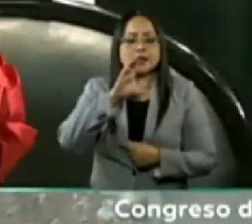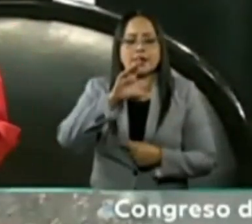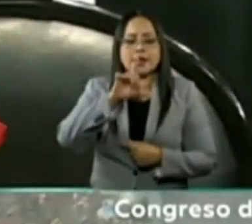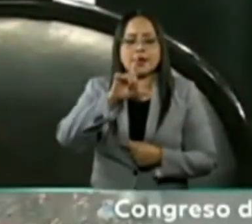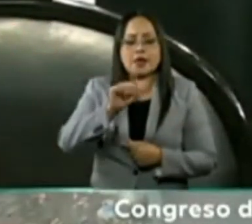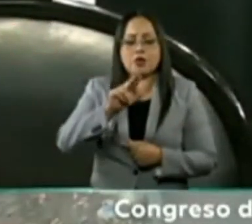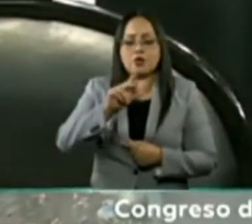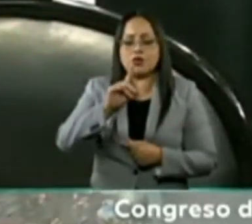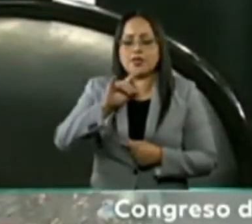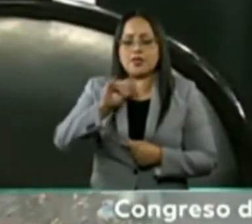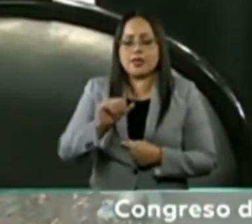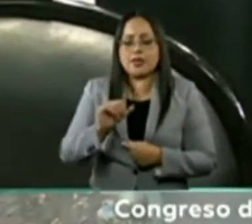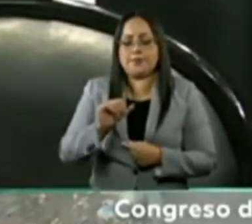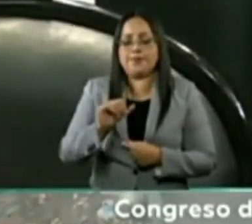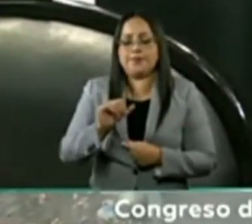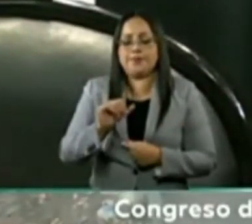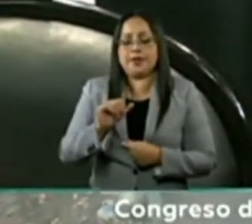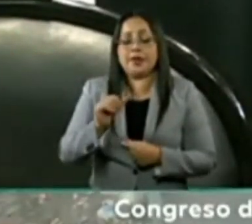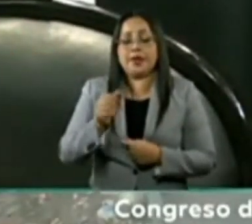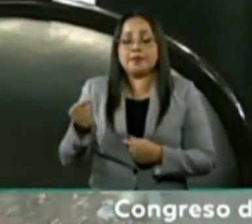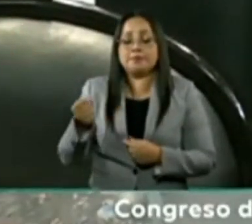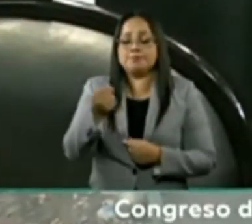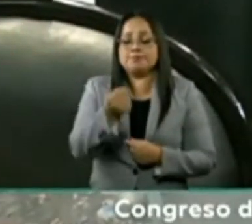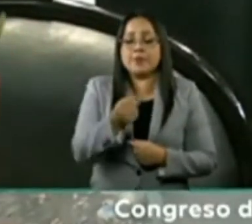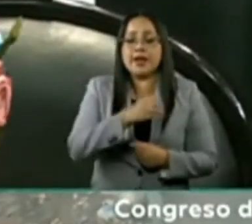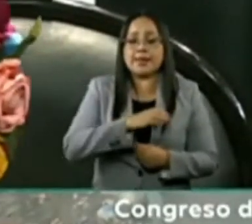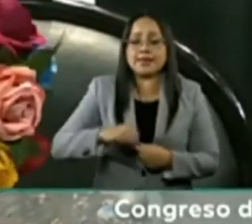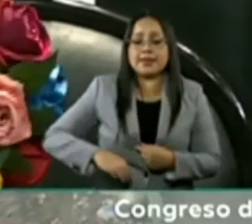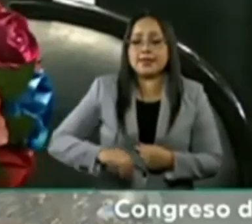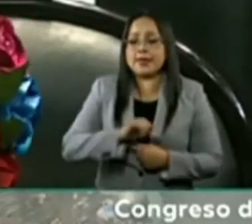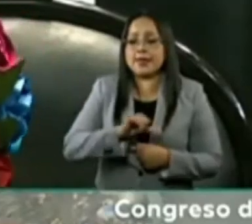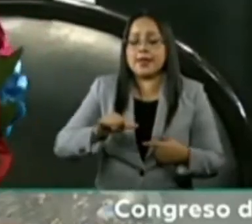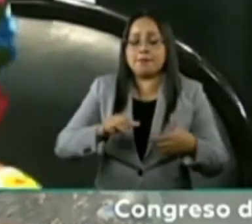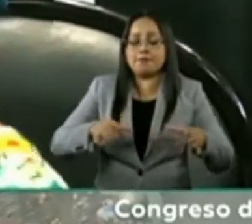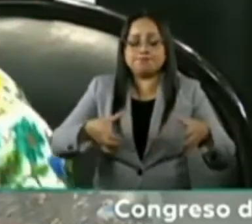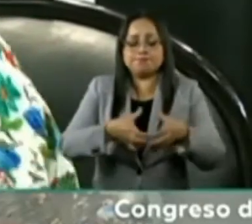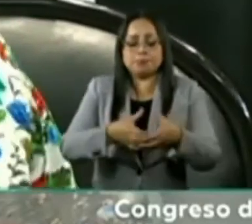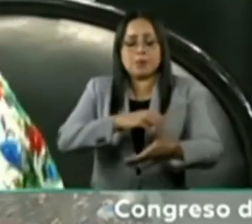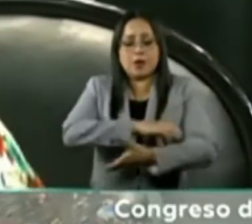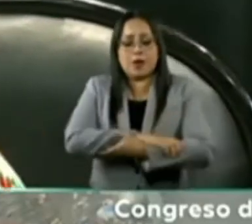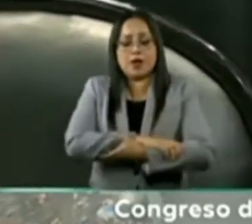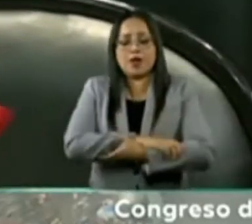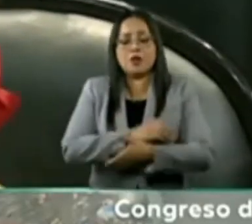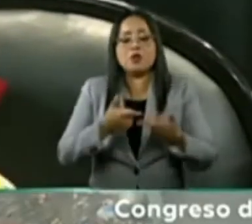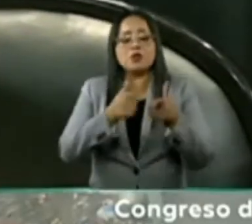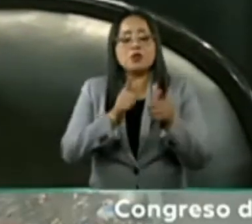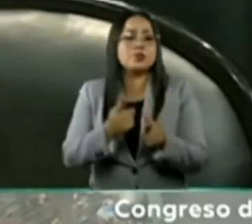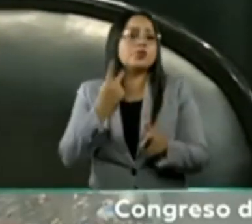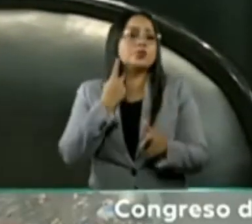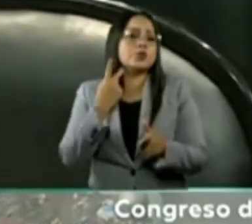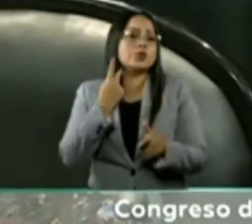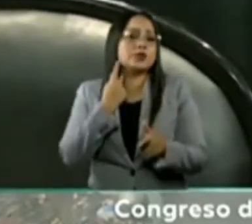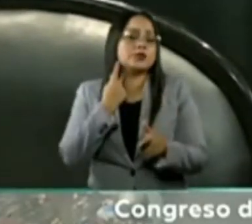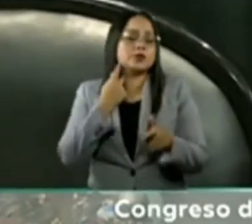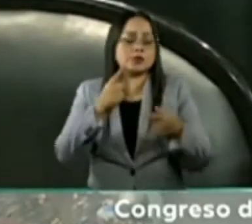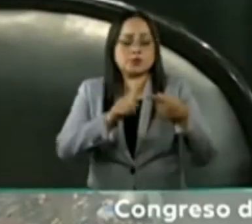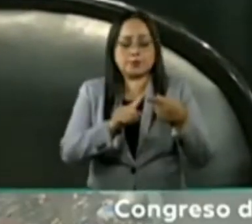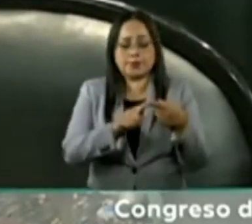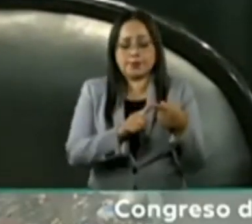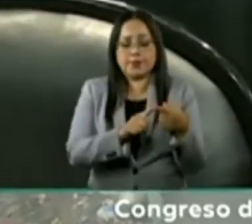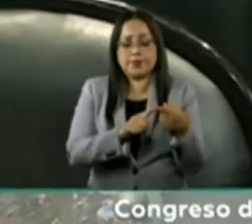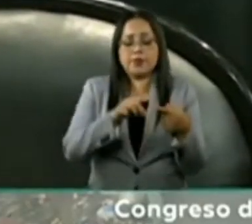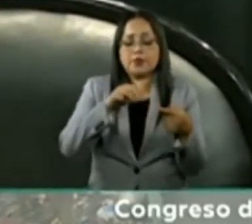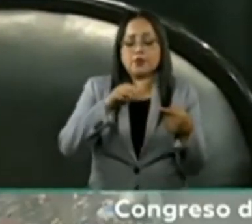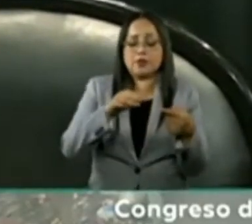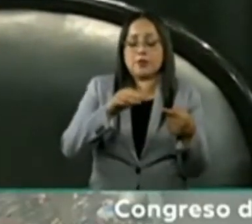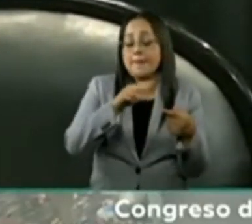de Alfonso Durazo, el gobernador de Sonora, que ha detenido su paso ante estas cámaras para hablar precisamente del momento histórico.